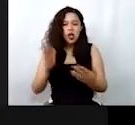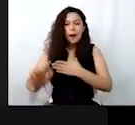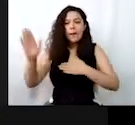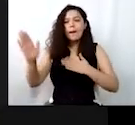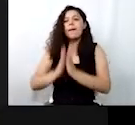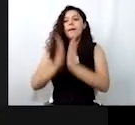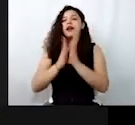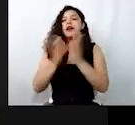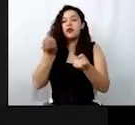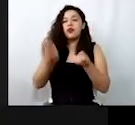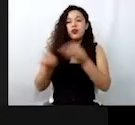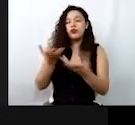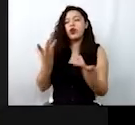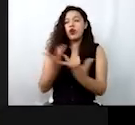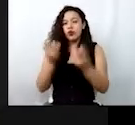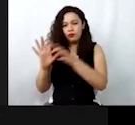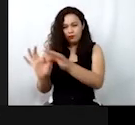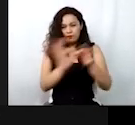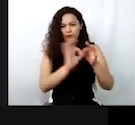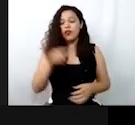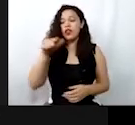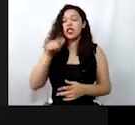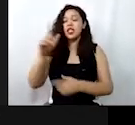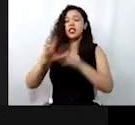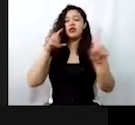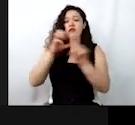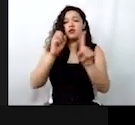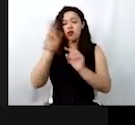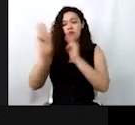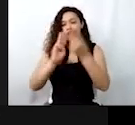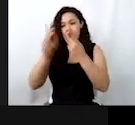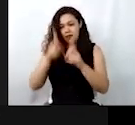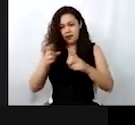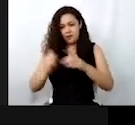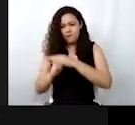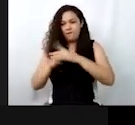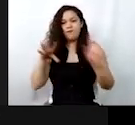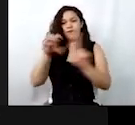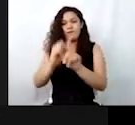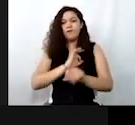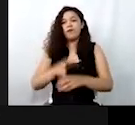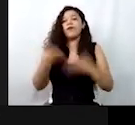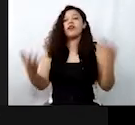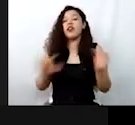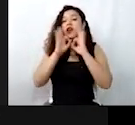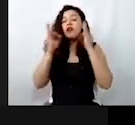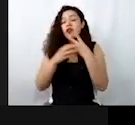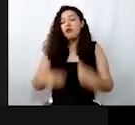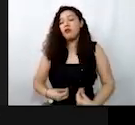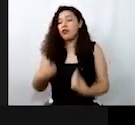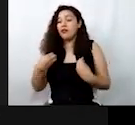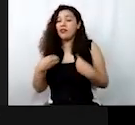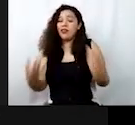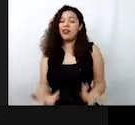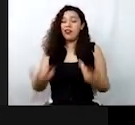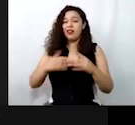que juntos y unidos logremos los 17 Objetivos Mundiales del Desarrollo Sostenible. Manejamos un modelo de vida que tristemente no respeta los